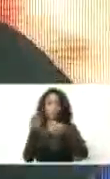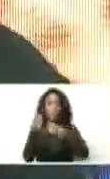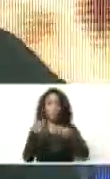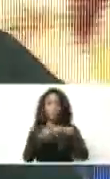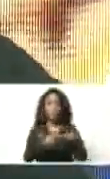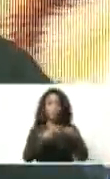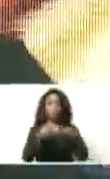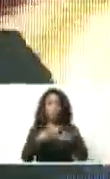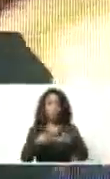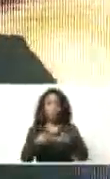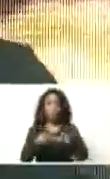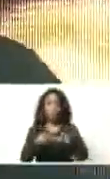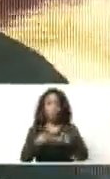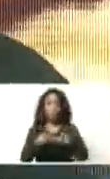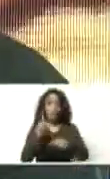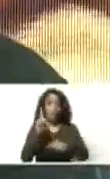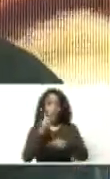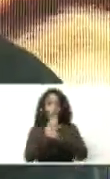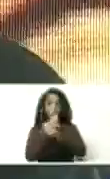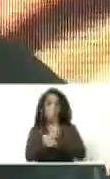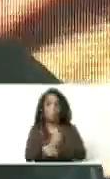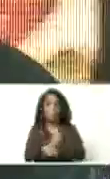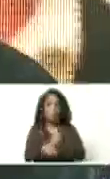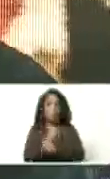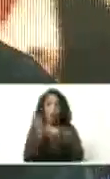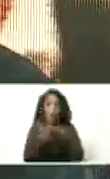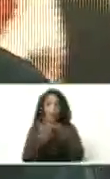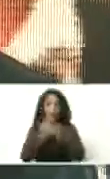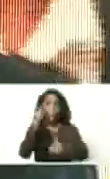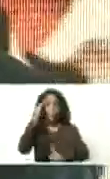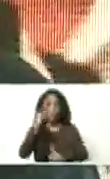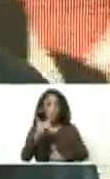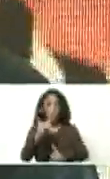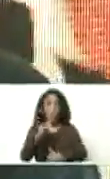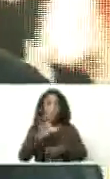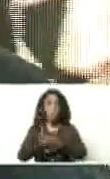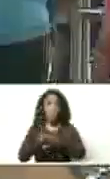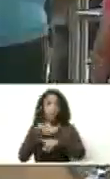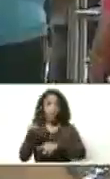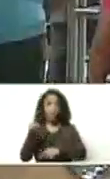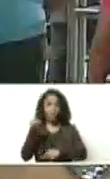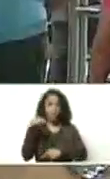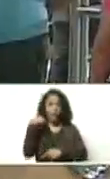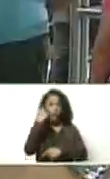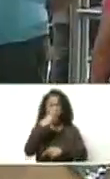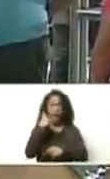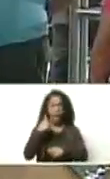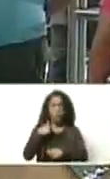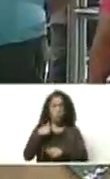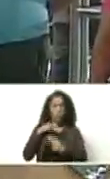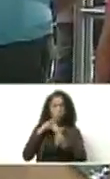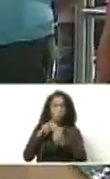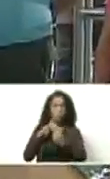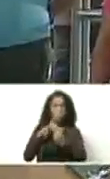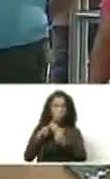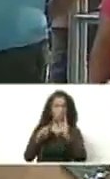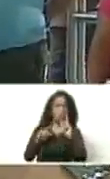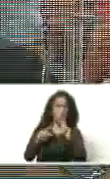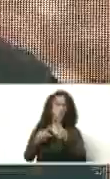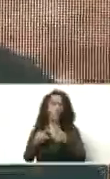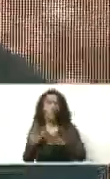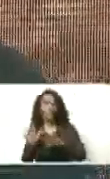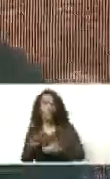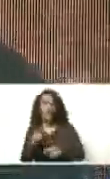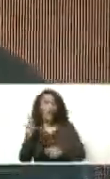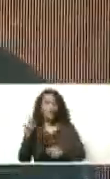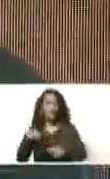título en una graduación en la Academia Militar. Por eso es que tu cara me parece conocida. Sí. Fíjese, presidente, tú eres